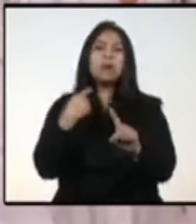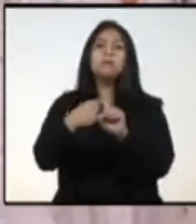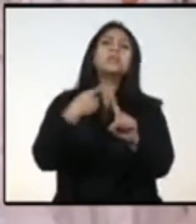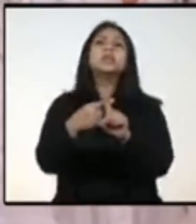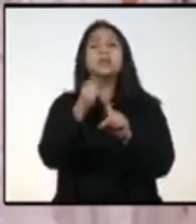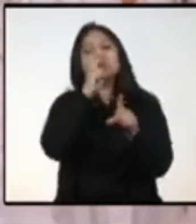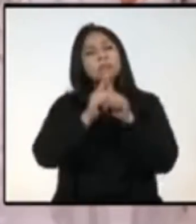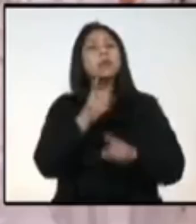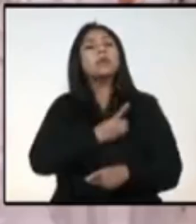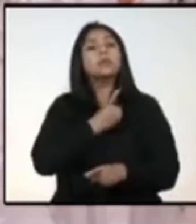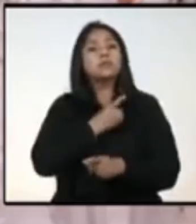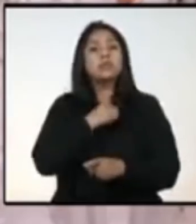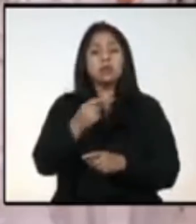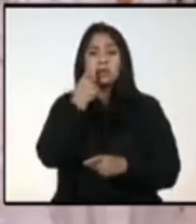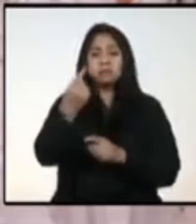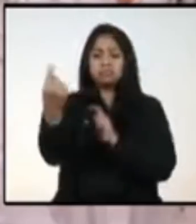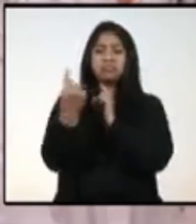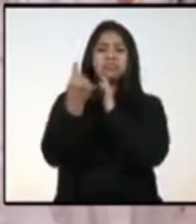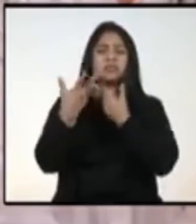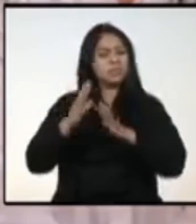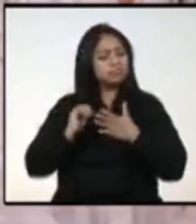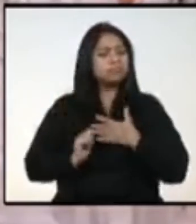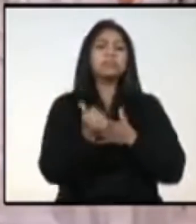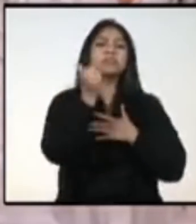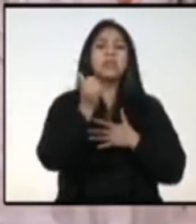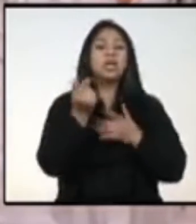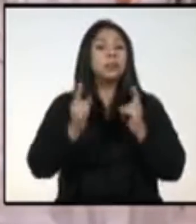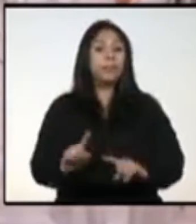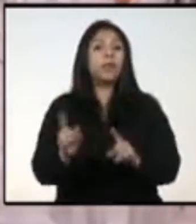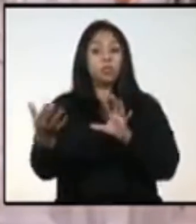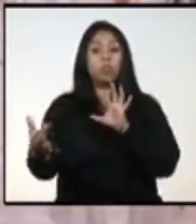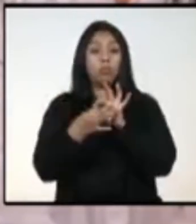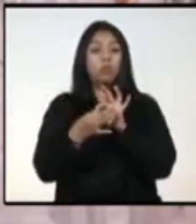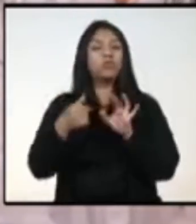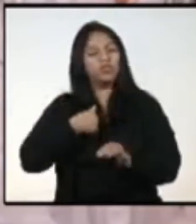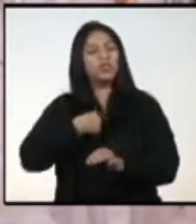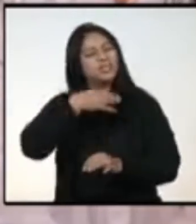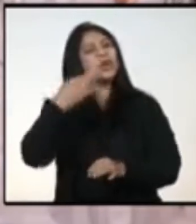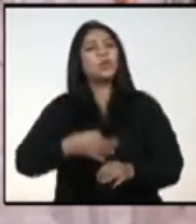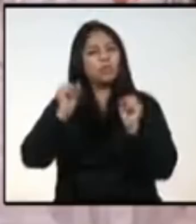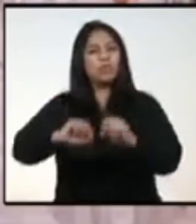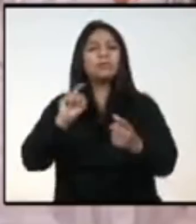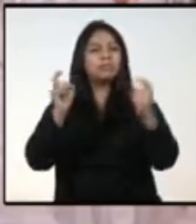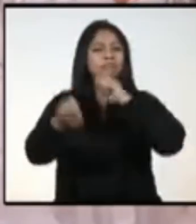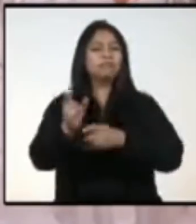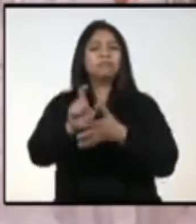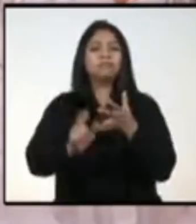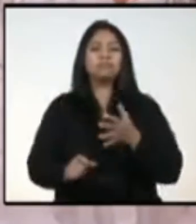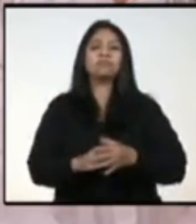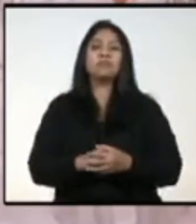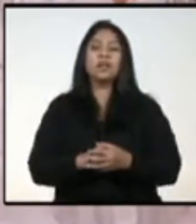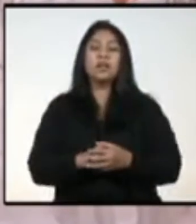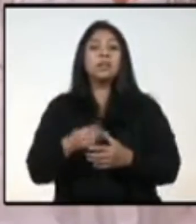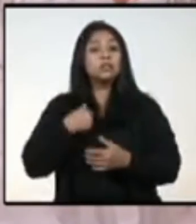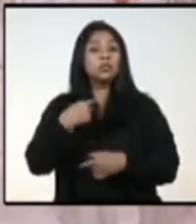mucho deseo de enfrentar la enfermedad y salir adelante. Pero si nos unimos, yo estoy seguro que podemos cambiar las cosas.